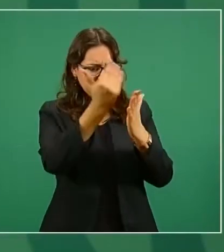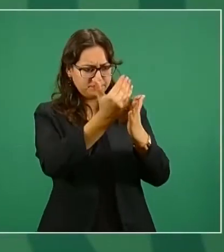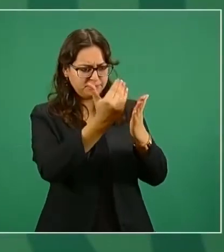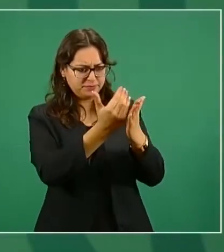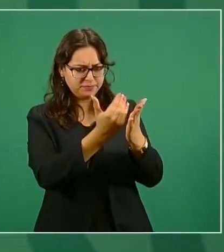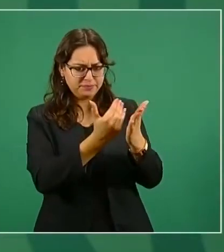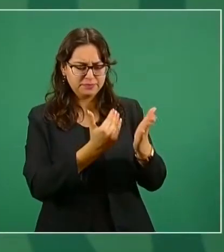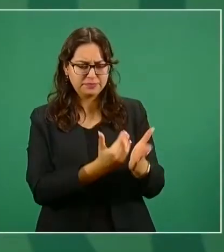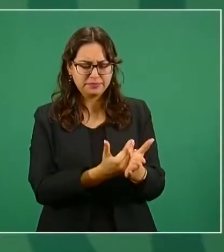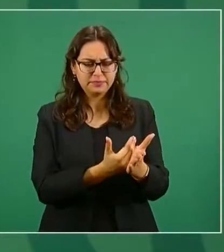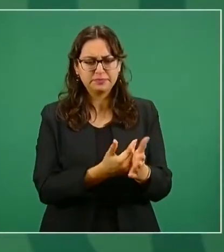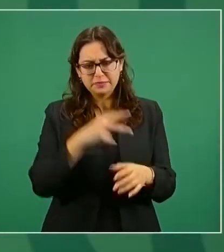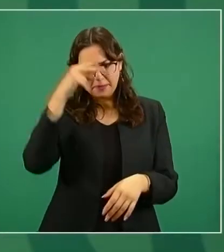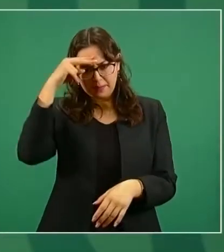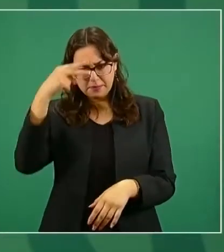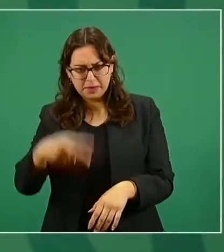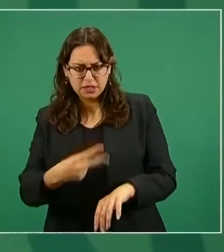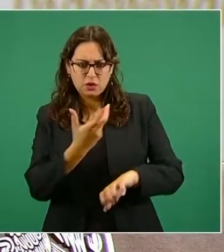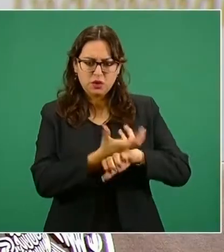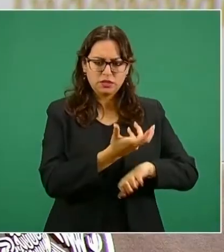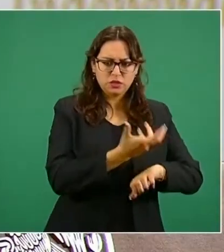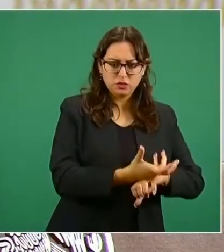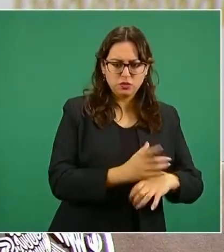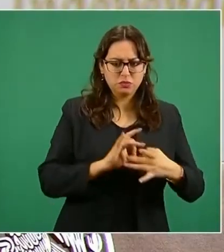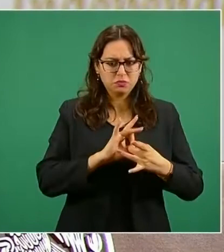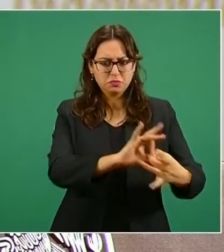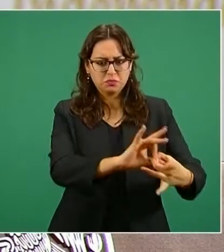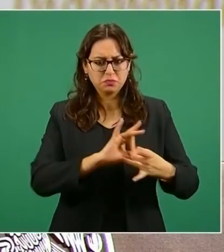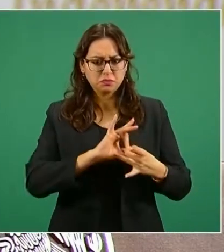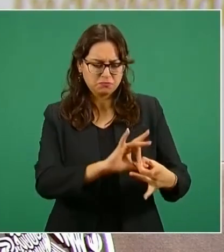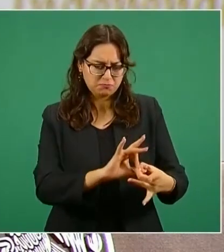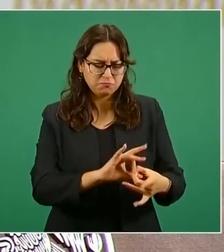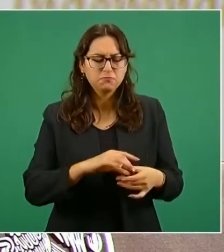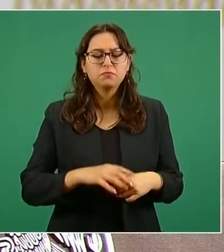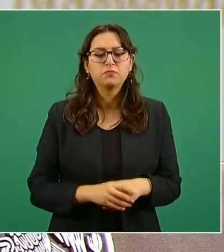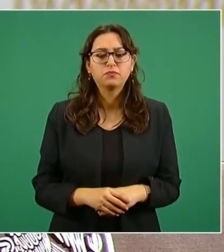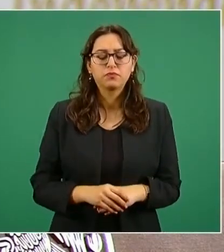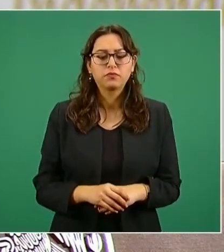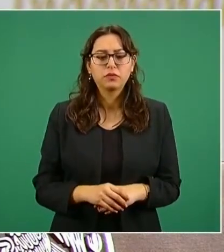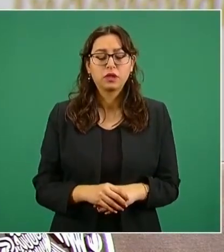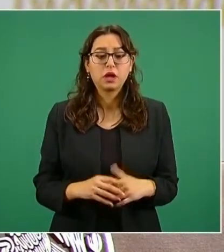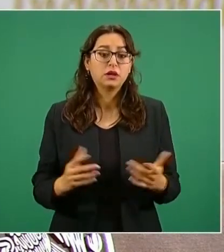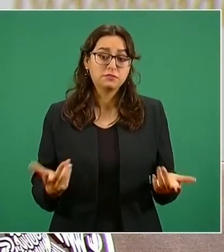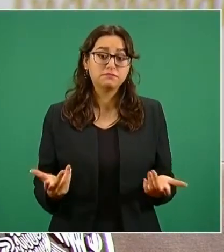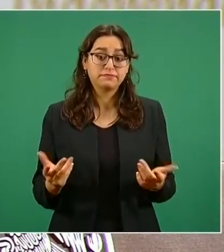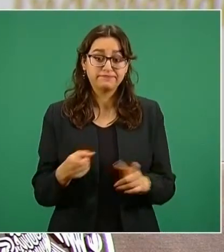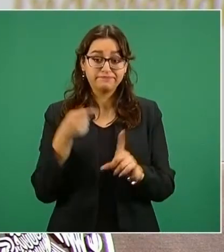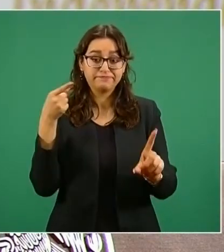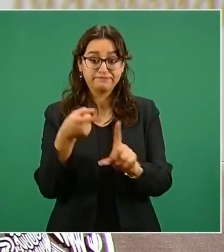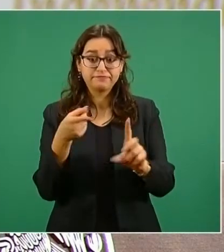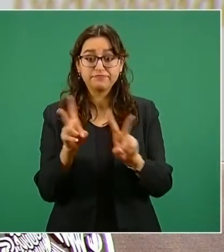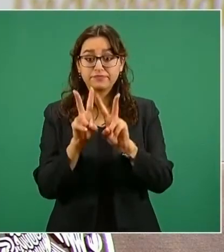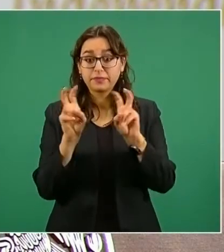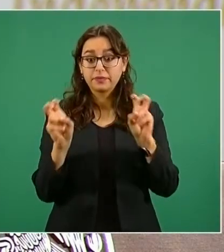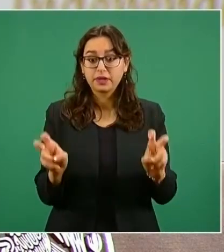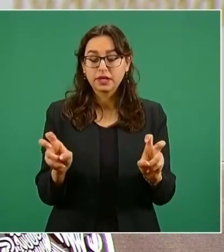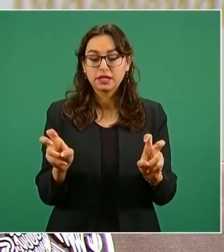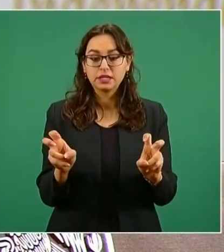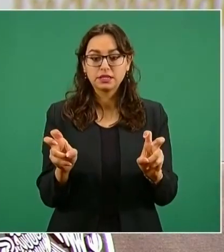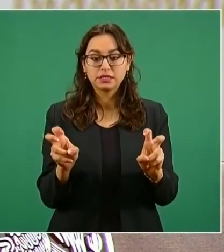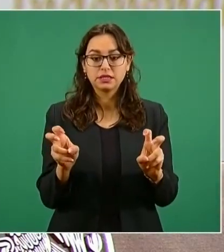méxico con eeuu en particular lo relacionado con